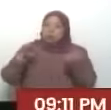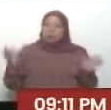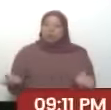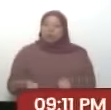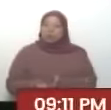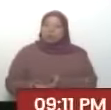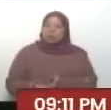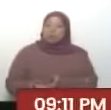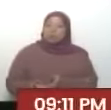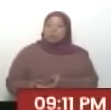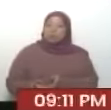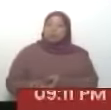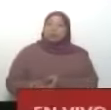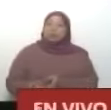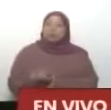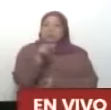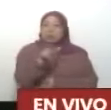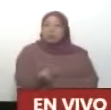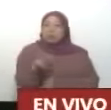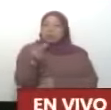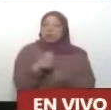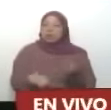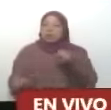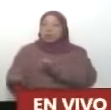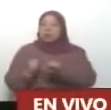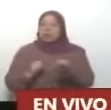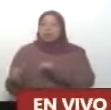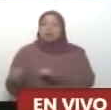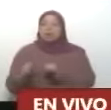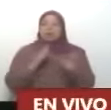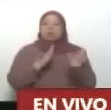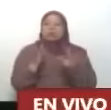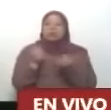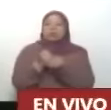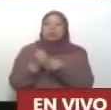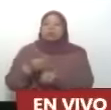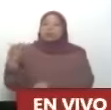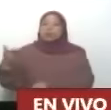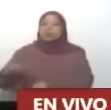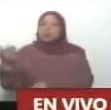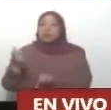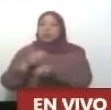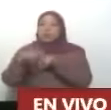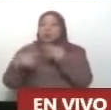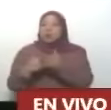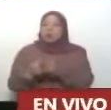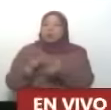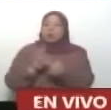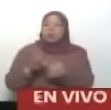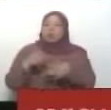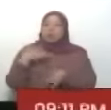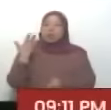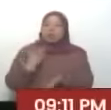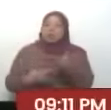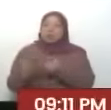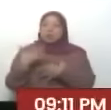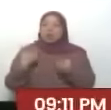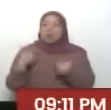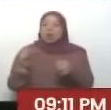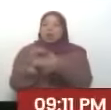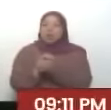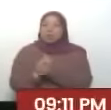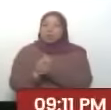esto permite que se tenga una agenda en común movimiento por movimiento. Y lo importante de todo esto es mostrar el intercambio, la